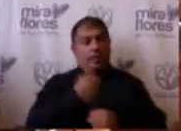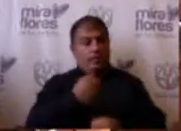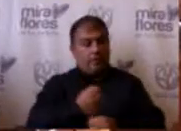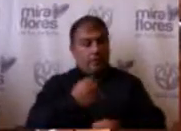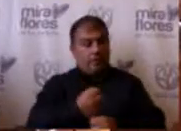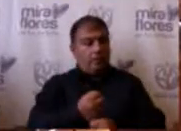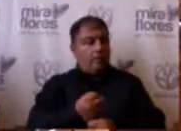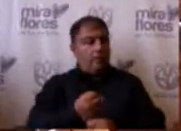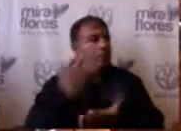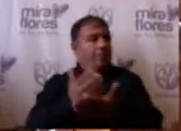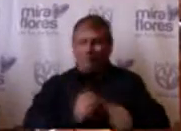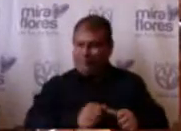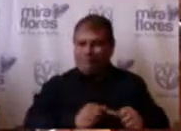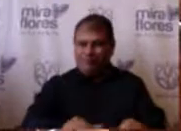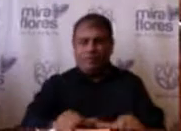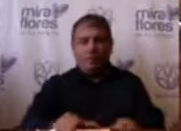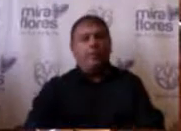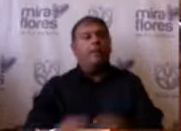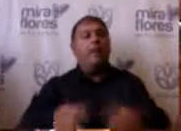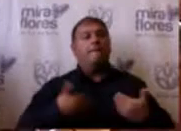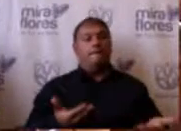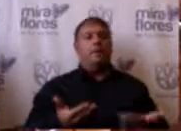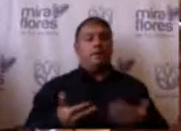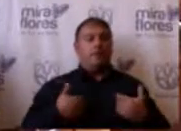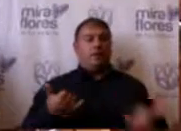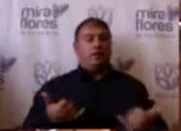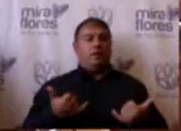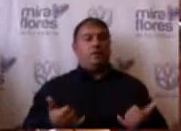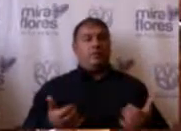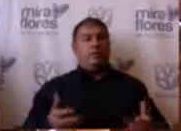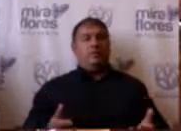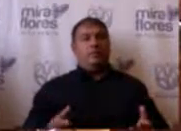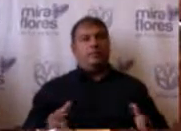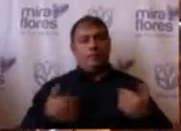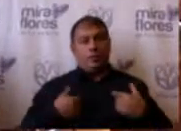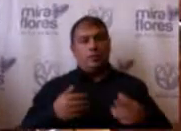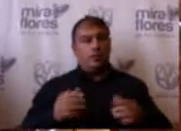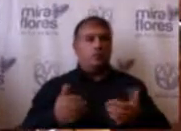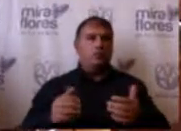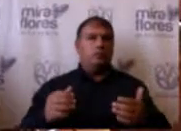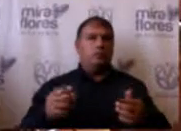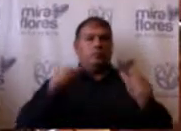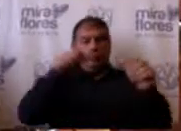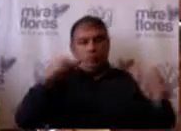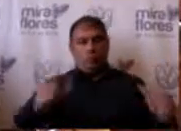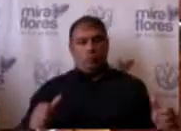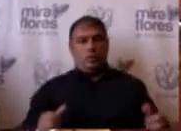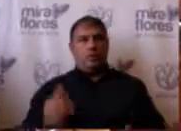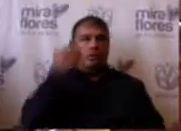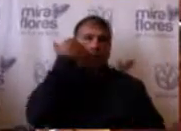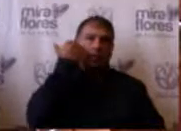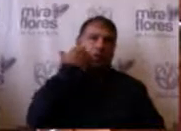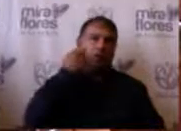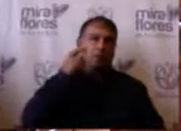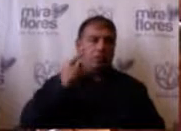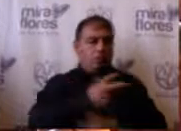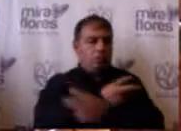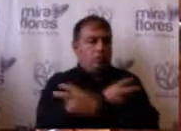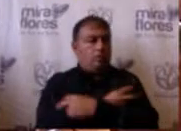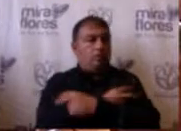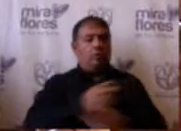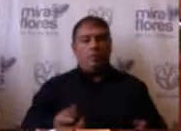ininterrumpidamente para poder tener lo que hoy tenemos como un monumento arqueológico puesto en valor pero